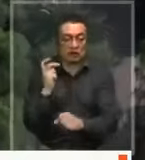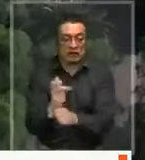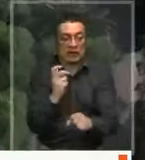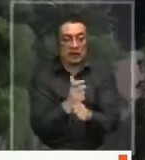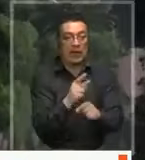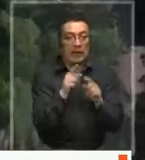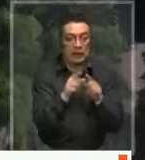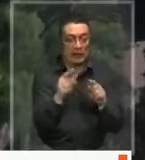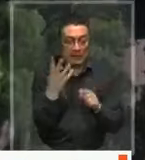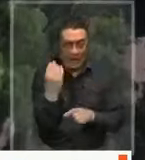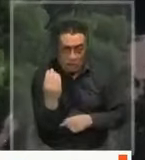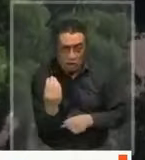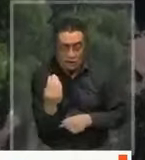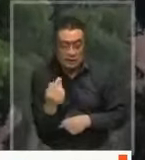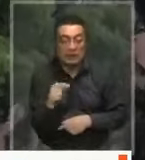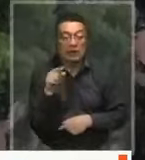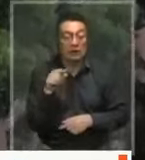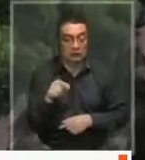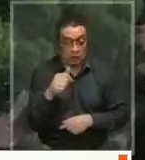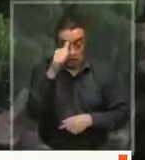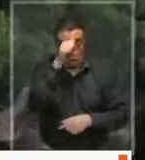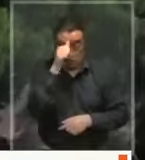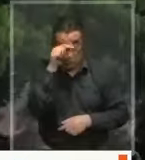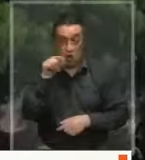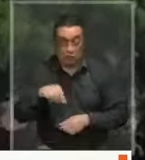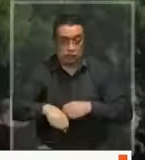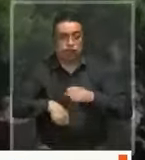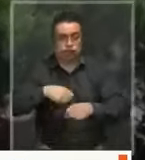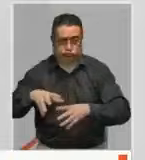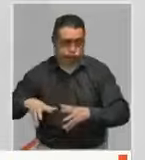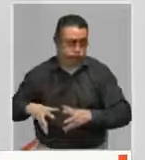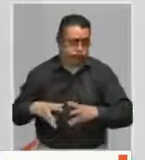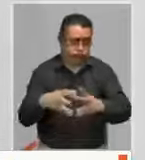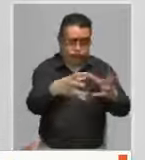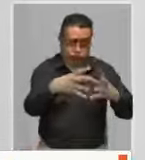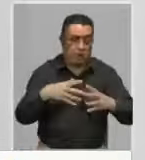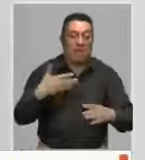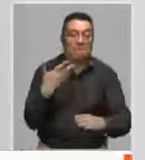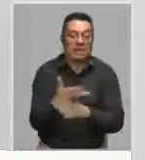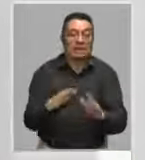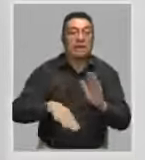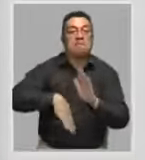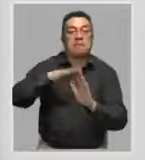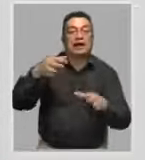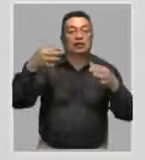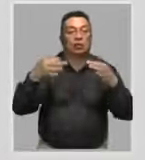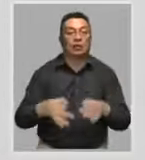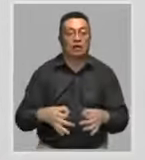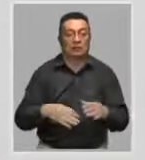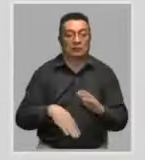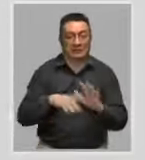índole? Este domingo habrá una cicletada exigiendo mayor seguridad en las más de 700 hectáreas de Parque Met.